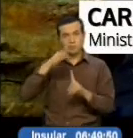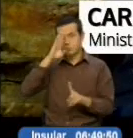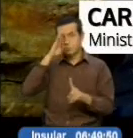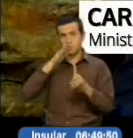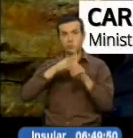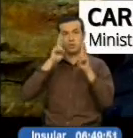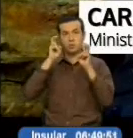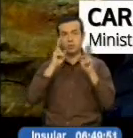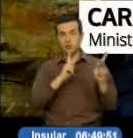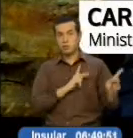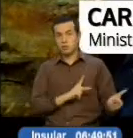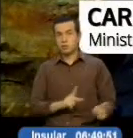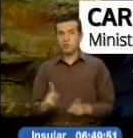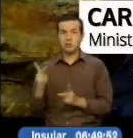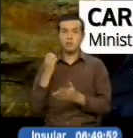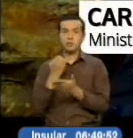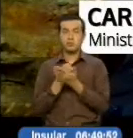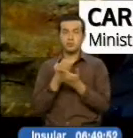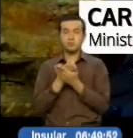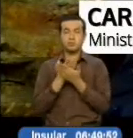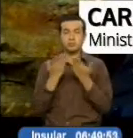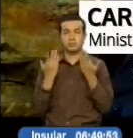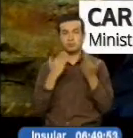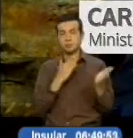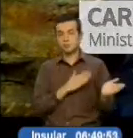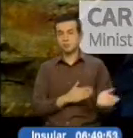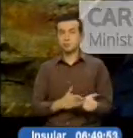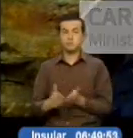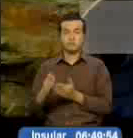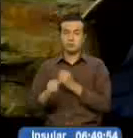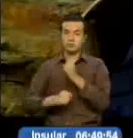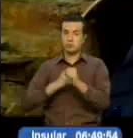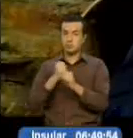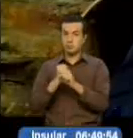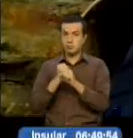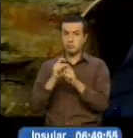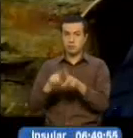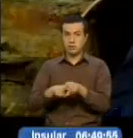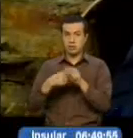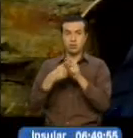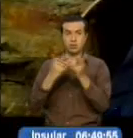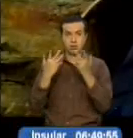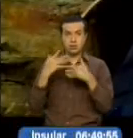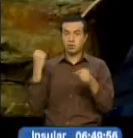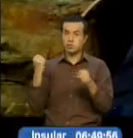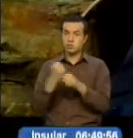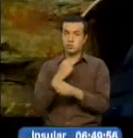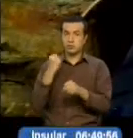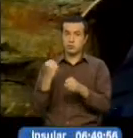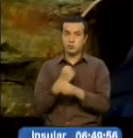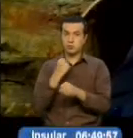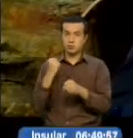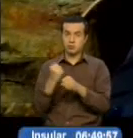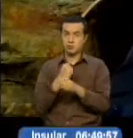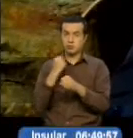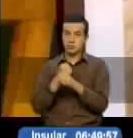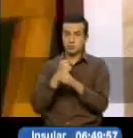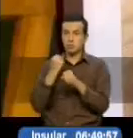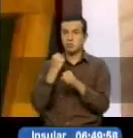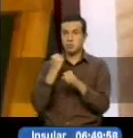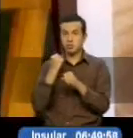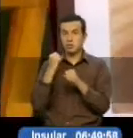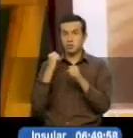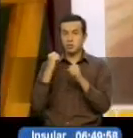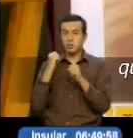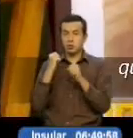el marco de la planificación económica para lo que queda del año empezar ya a trabajar en la reducción de la